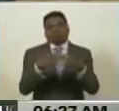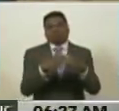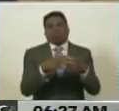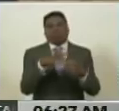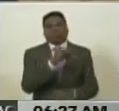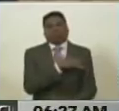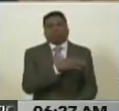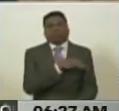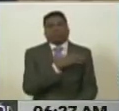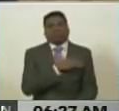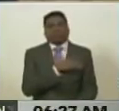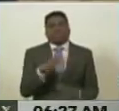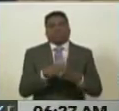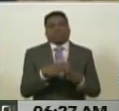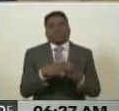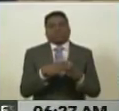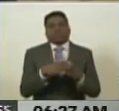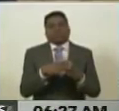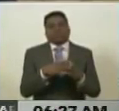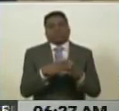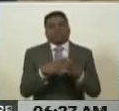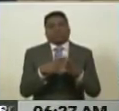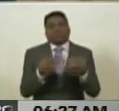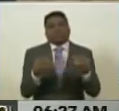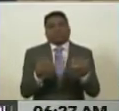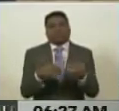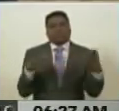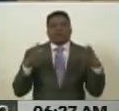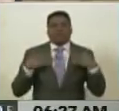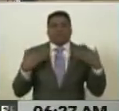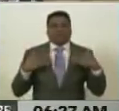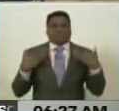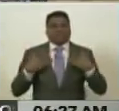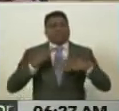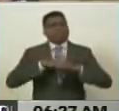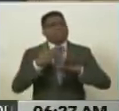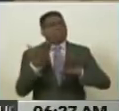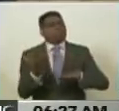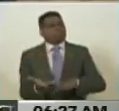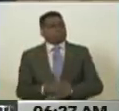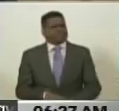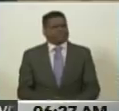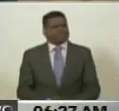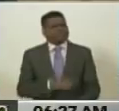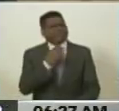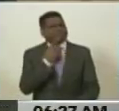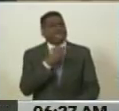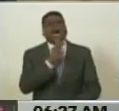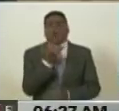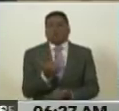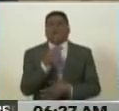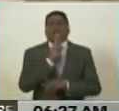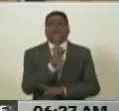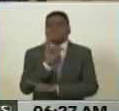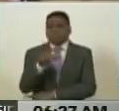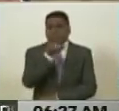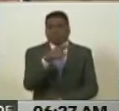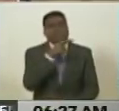pesca, que estamos embargados de la más grande y absoluta felicidad. ¿Por qué razón? Porque ahora paso a responder tu pregunta. En términos